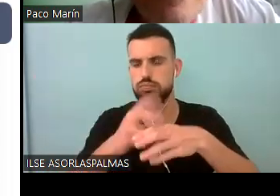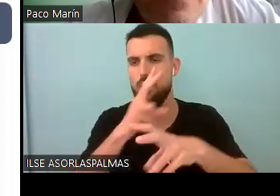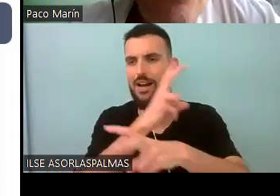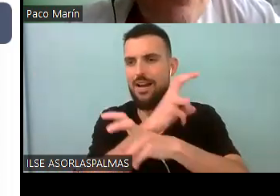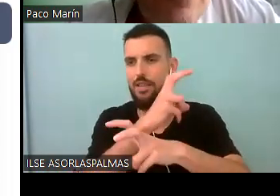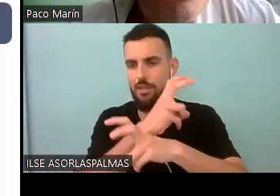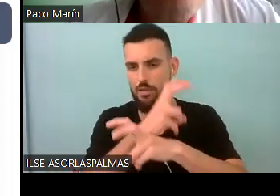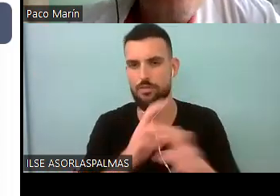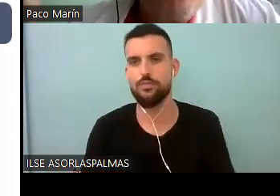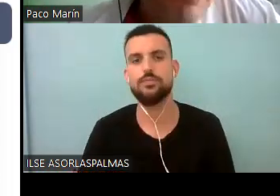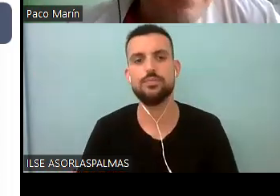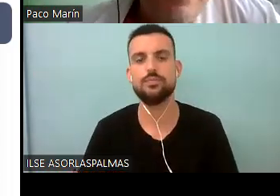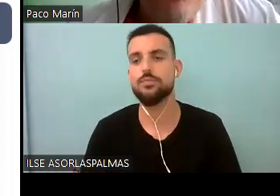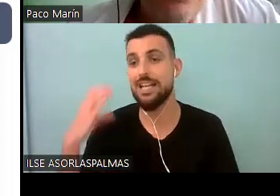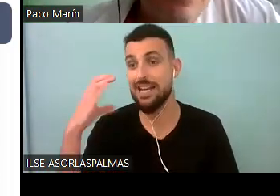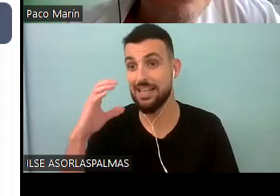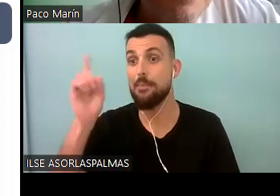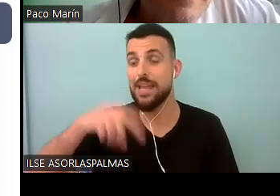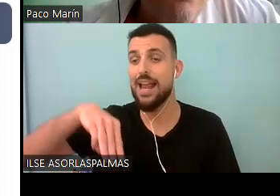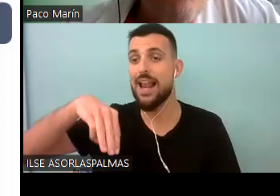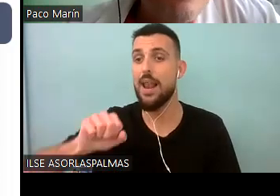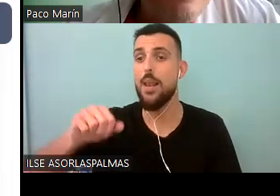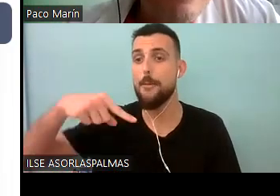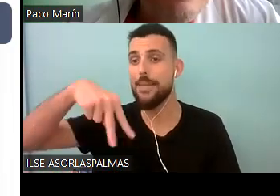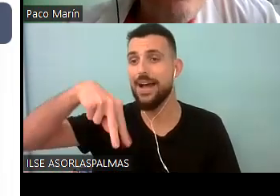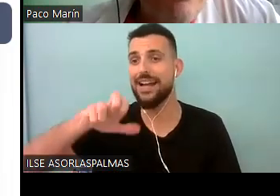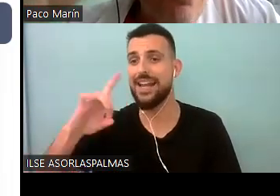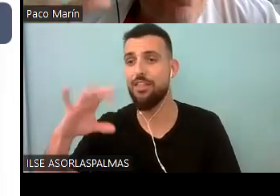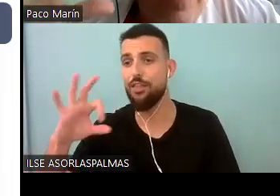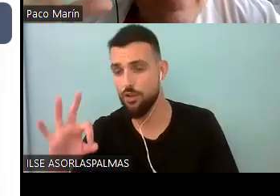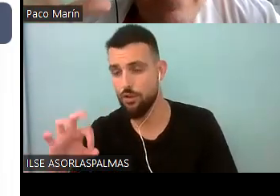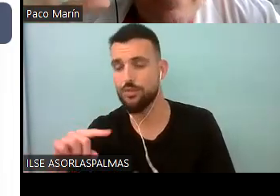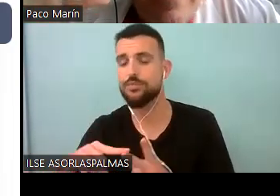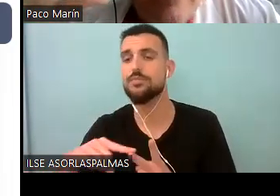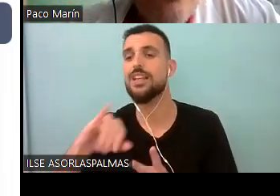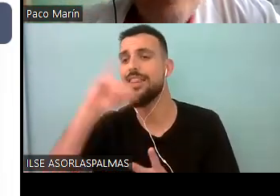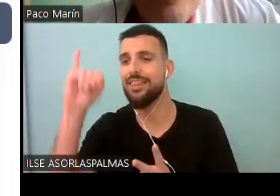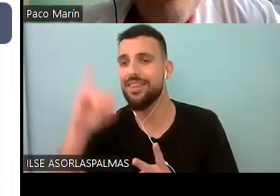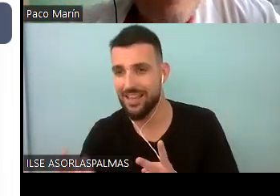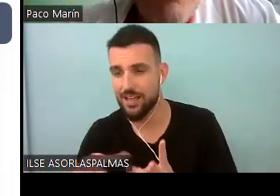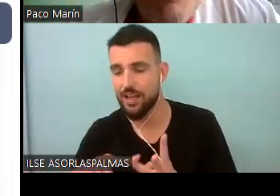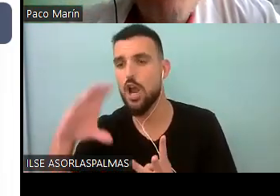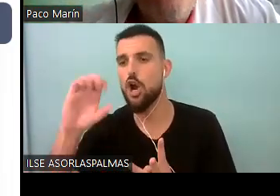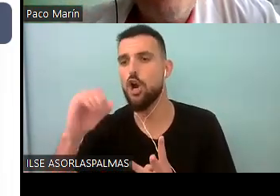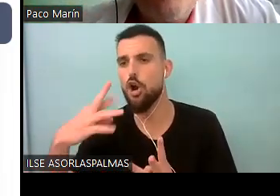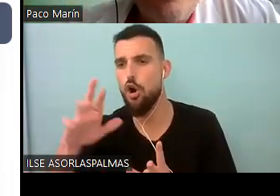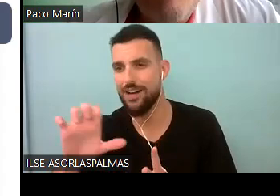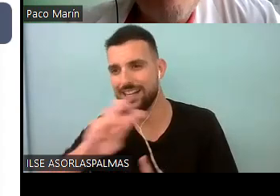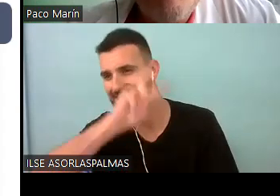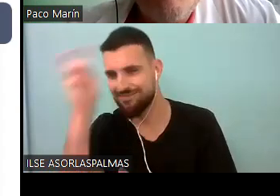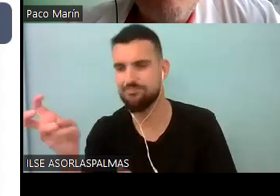Y determinados oligoelementos como son el magnesio, el zinc, el cobre, el hierro y el flúor. Estos oligoelementos